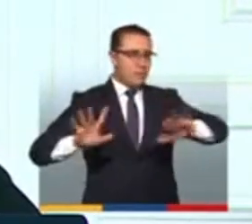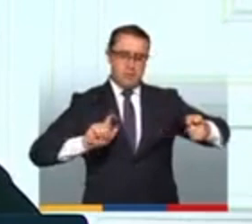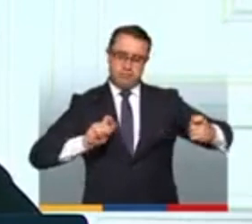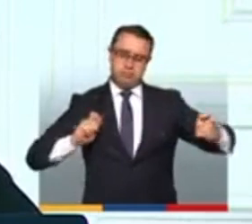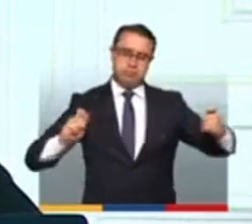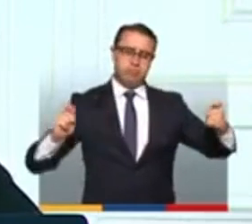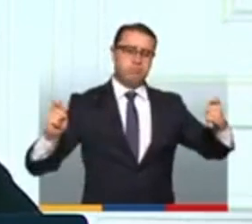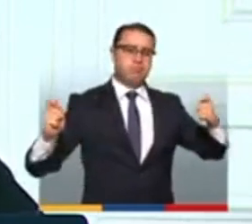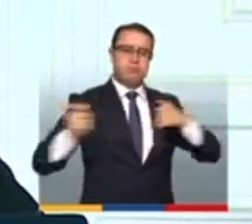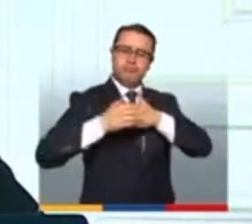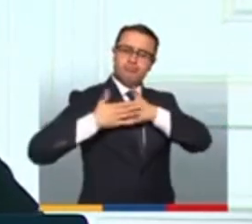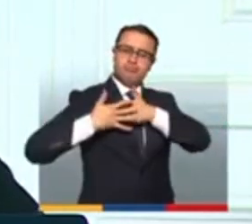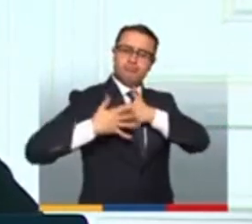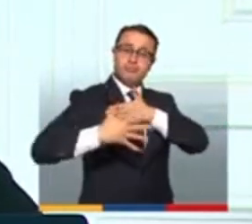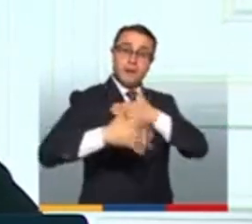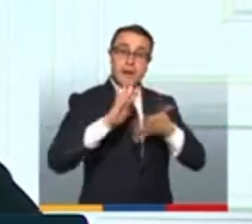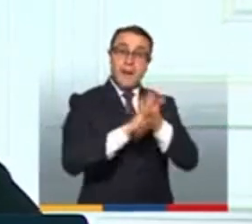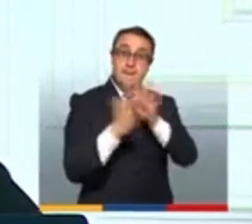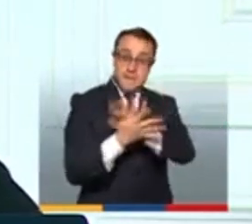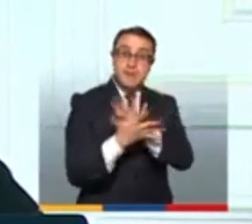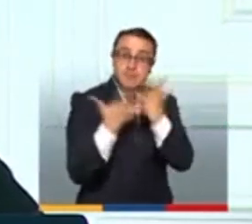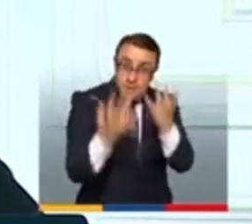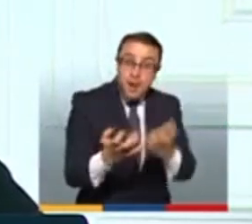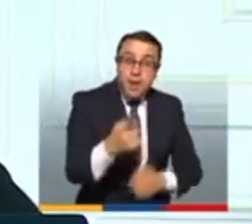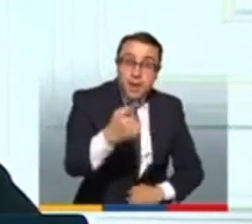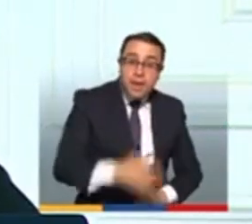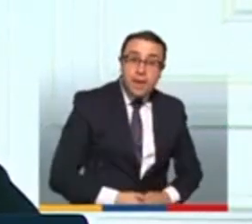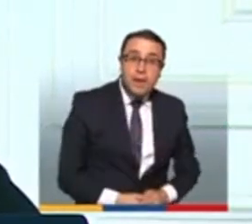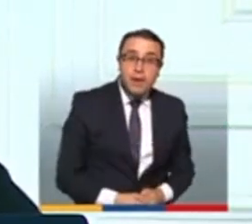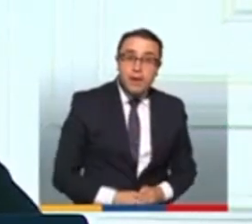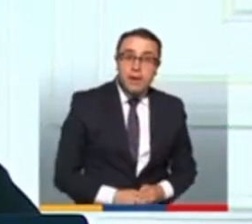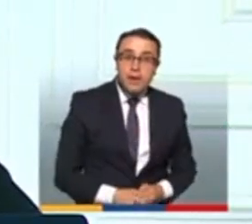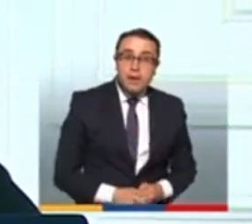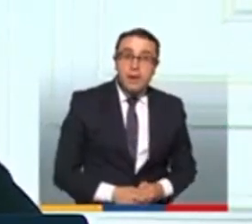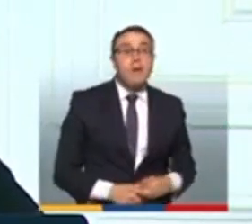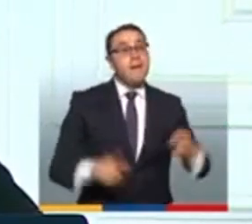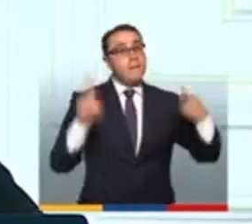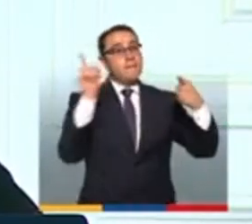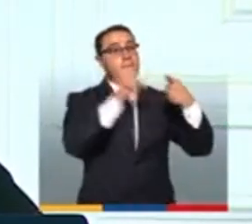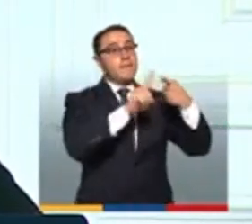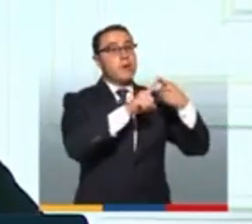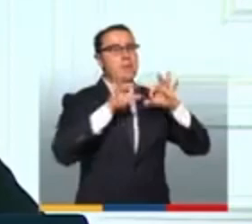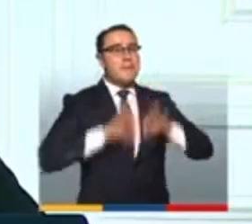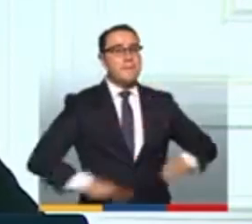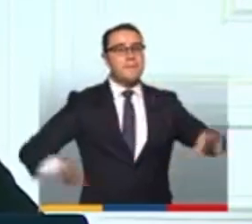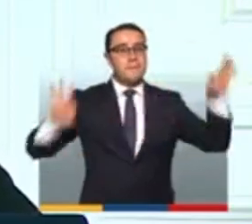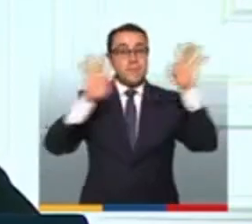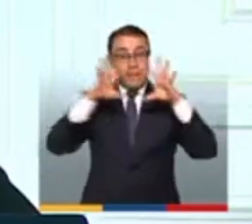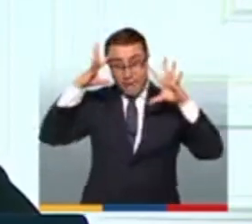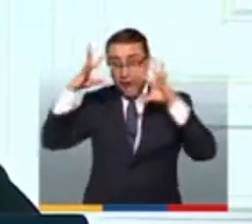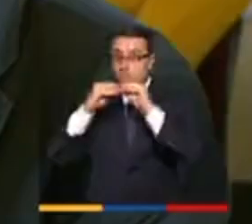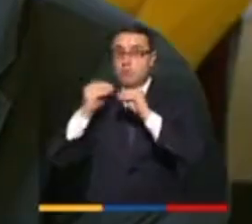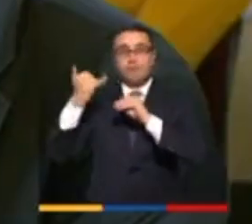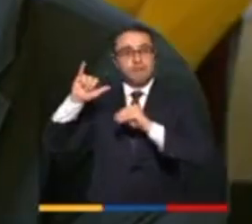paz? El primer requisito, si queremos paz, es cumplir los acuerdos ya firmados.